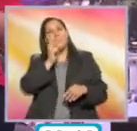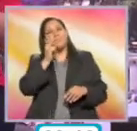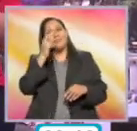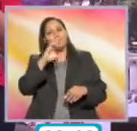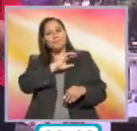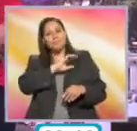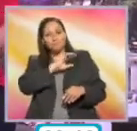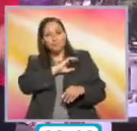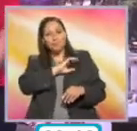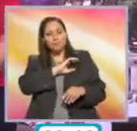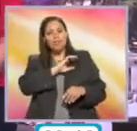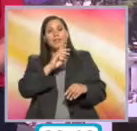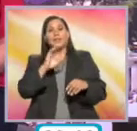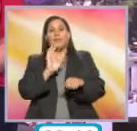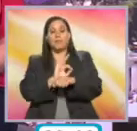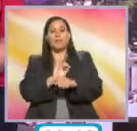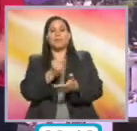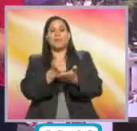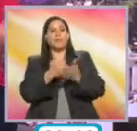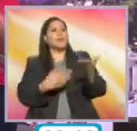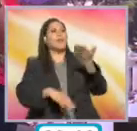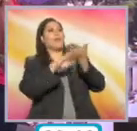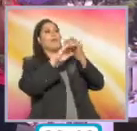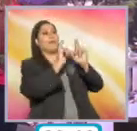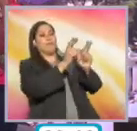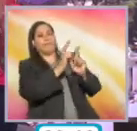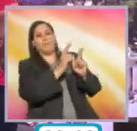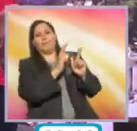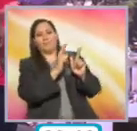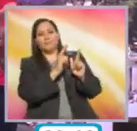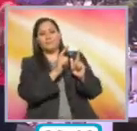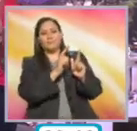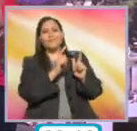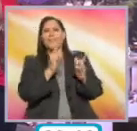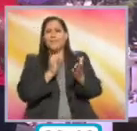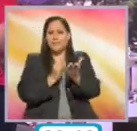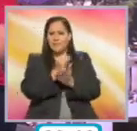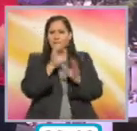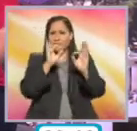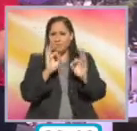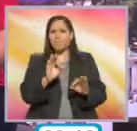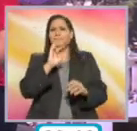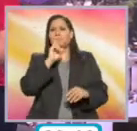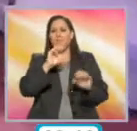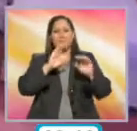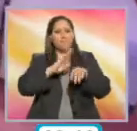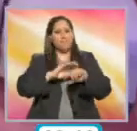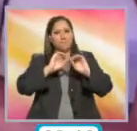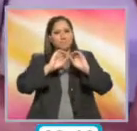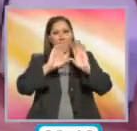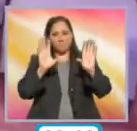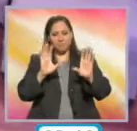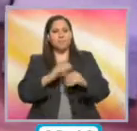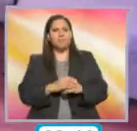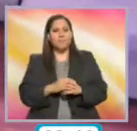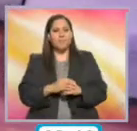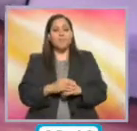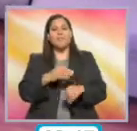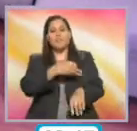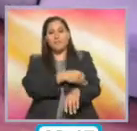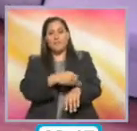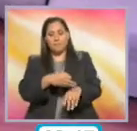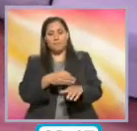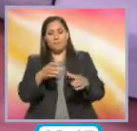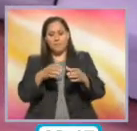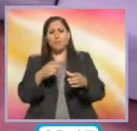los protege hasta del bullying. Hace que tomen mejores decisiones a nivel familia. Por ejemplo, si yo quiero